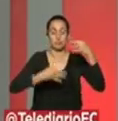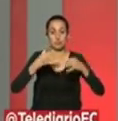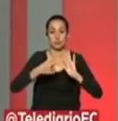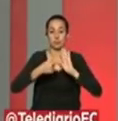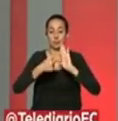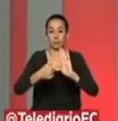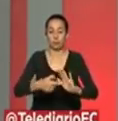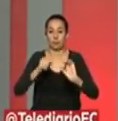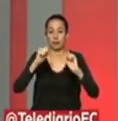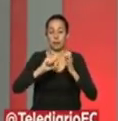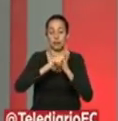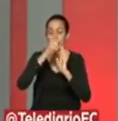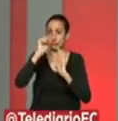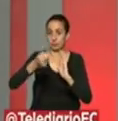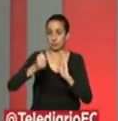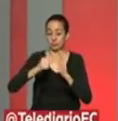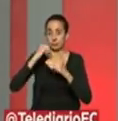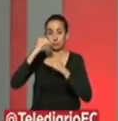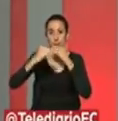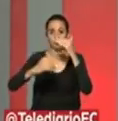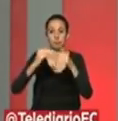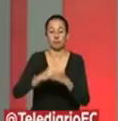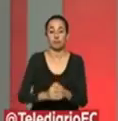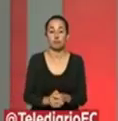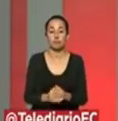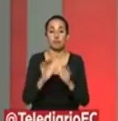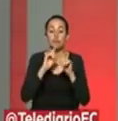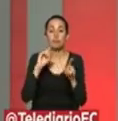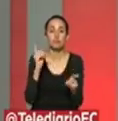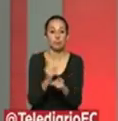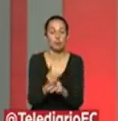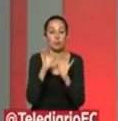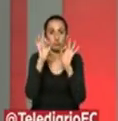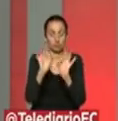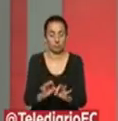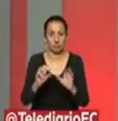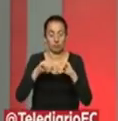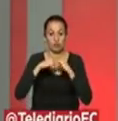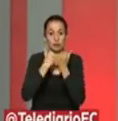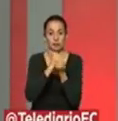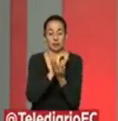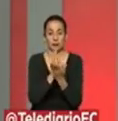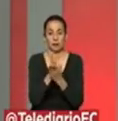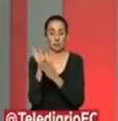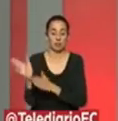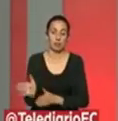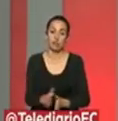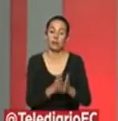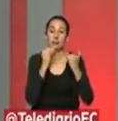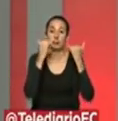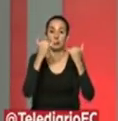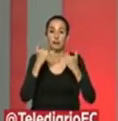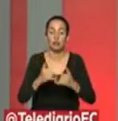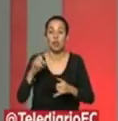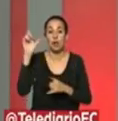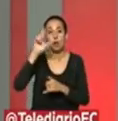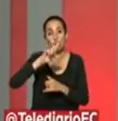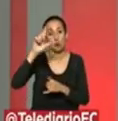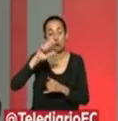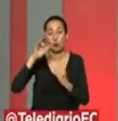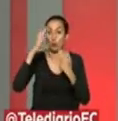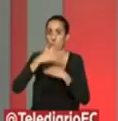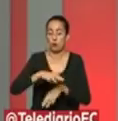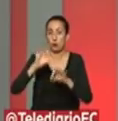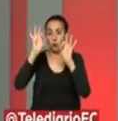sea a través de su abogado, y así se está operando, a tal punto que el presidente de la Asamblea ya mencionó que el día lunes